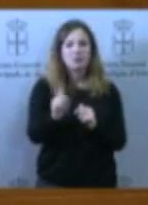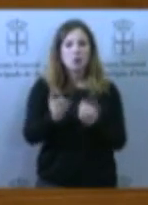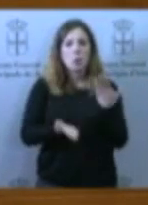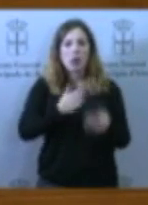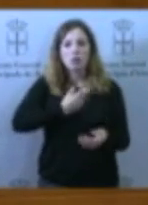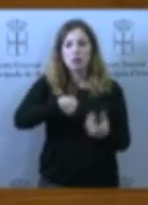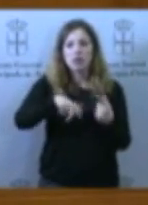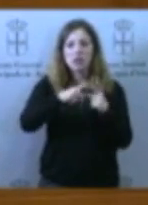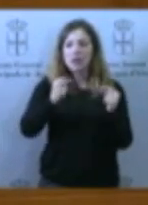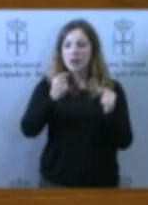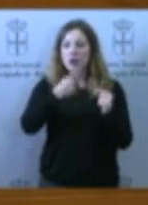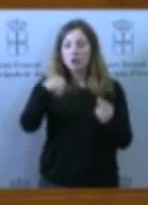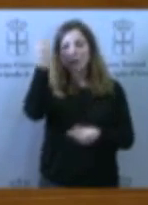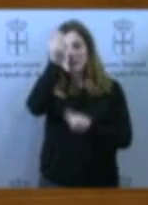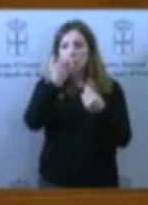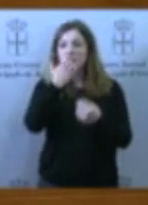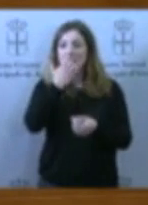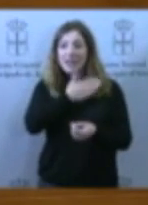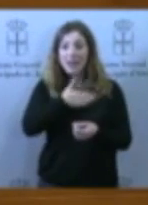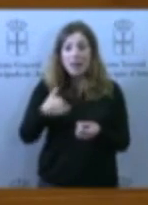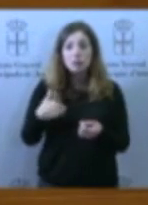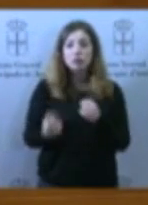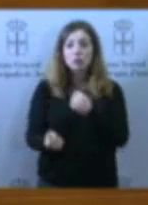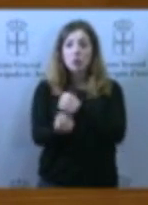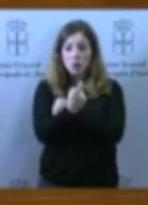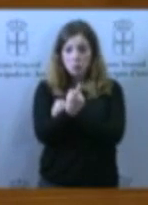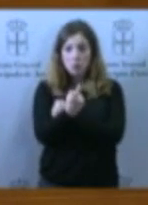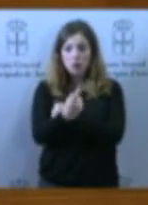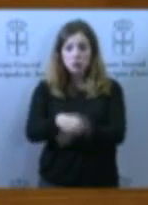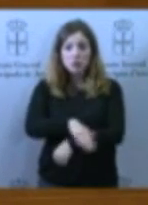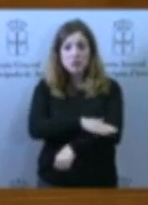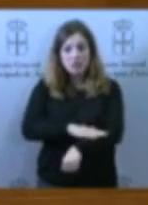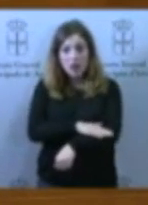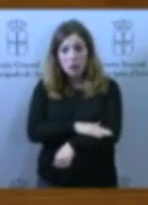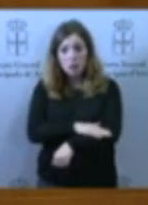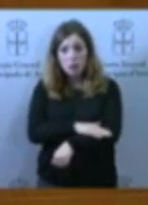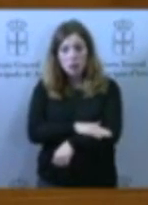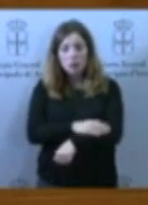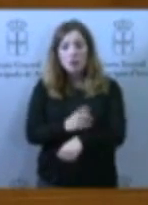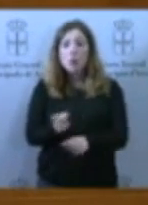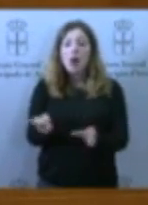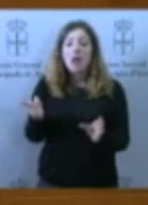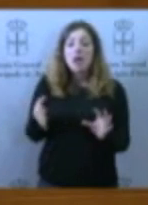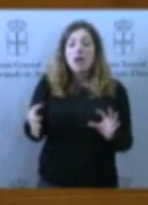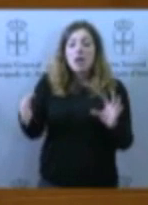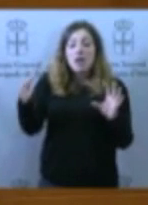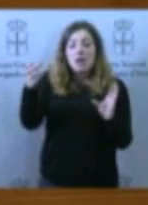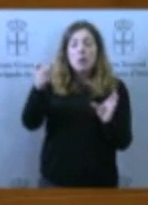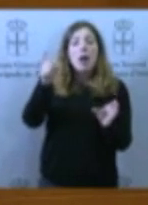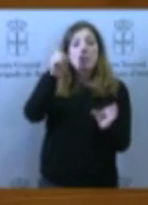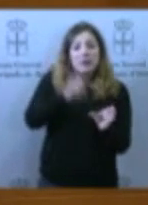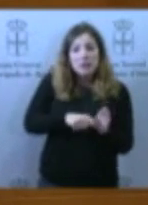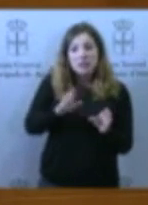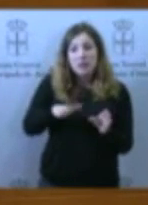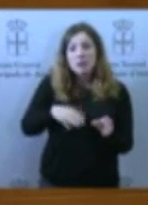creemos que si queremos que el Puertos del Estado se involucre directamente con el puerto de Gijón y que demuestre su compromiso real con Asturias en